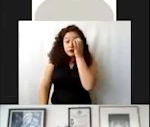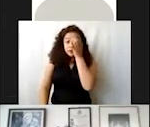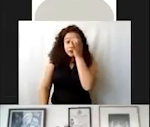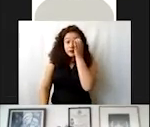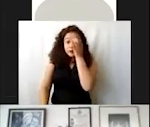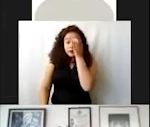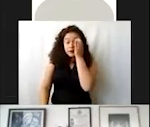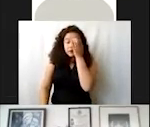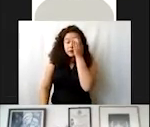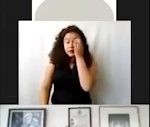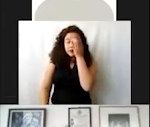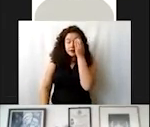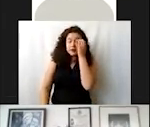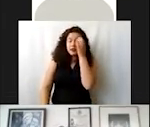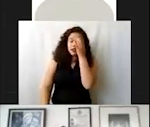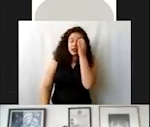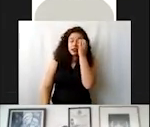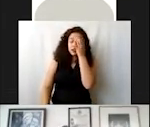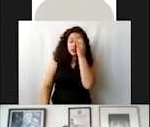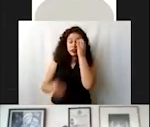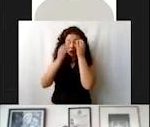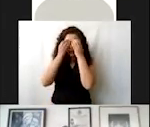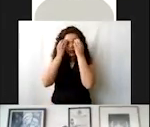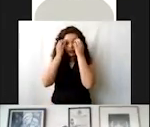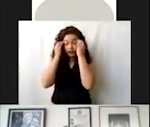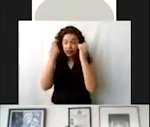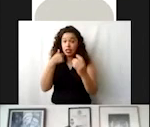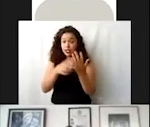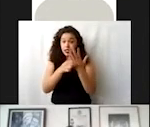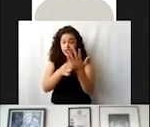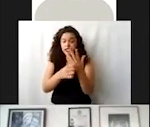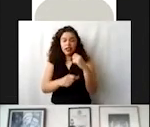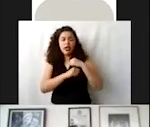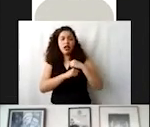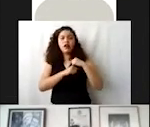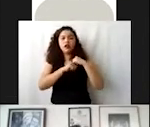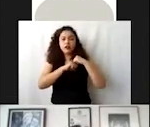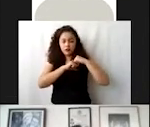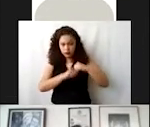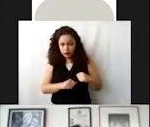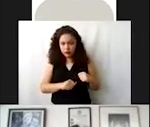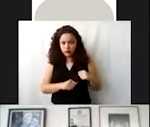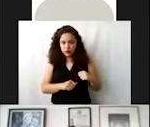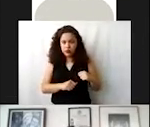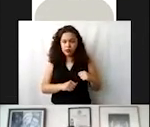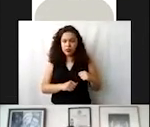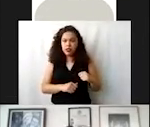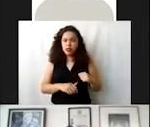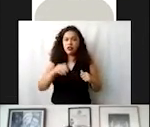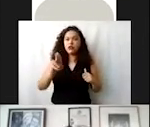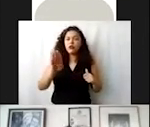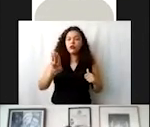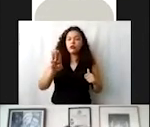la autoridad, así lo dice textualmente, la autoridad te va a asignar un buzón,